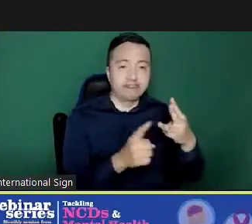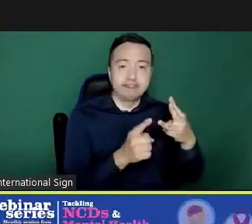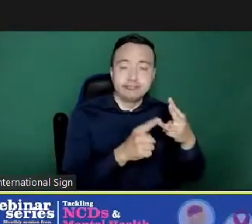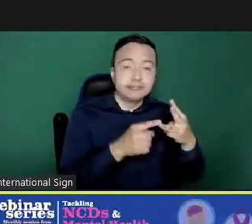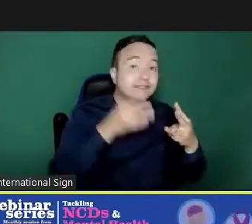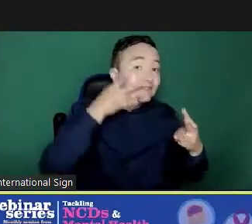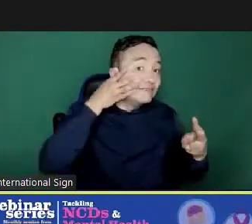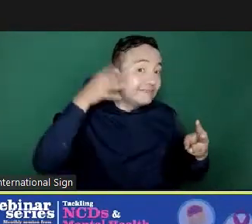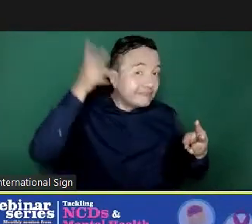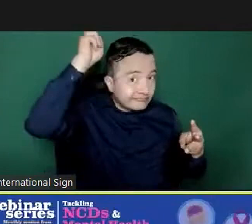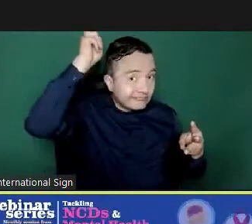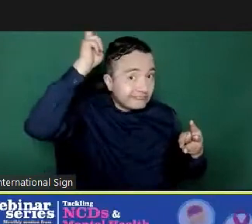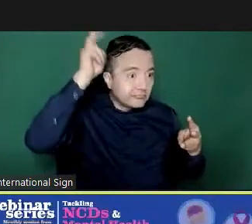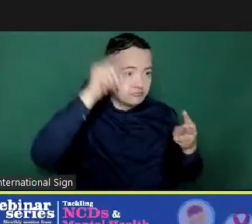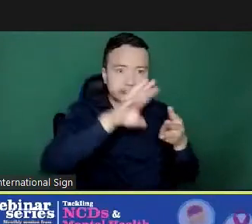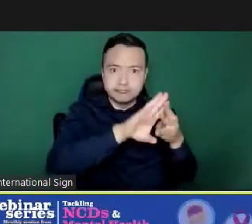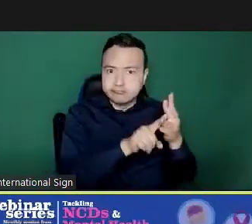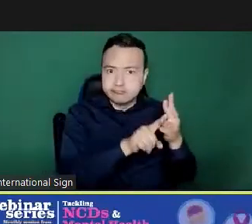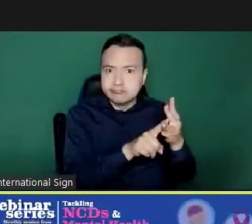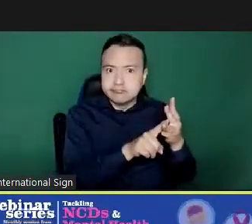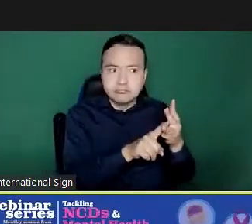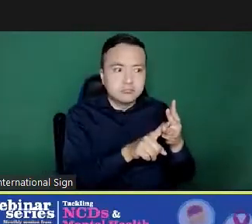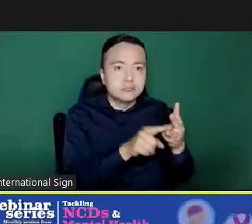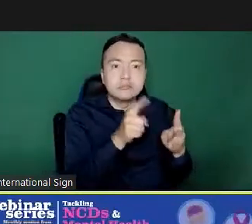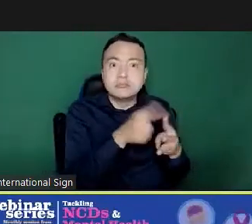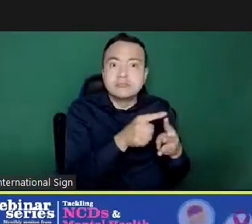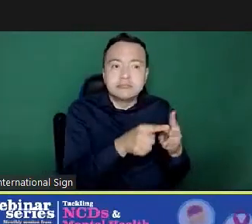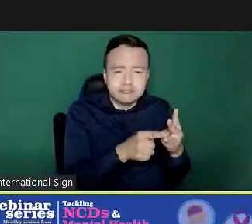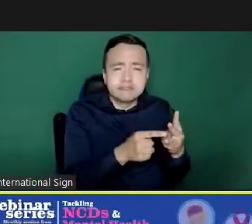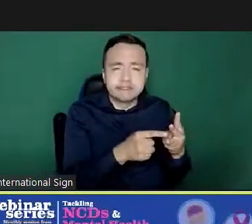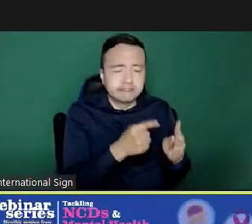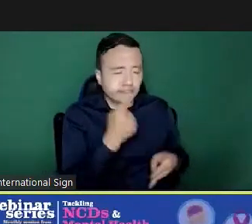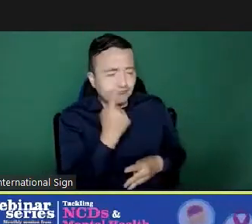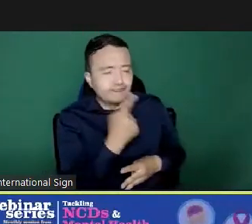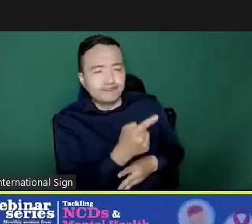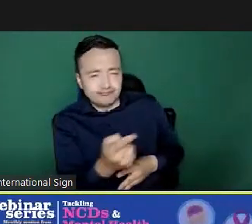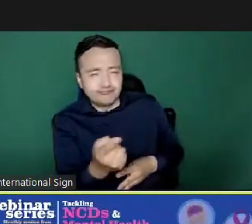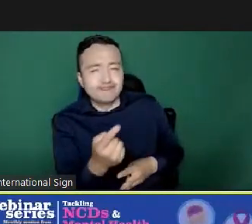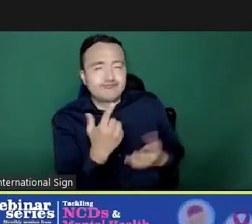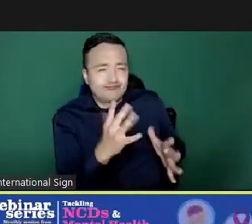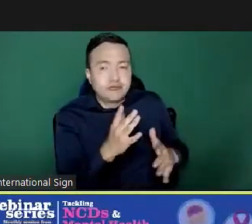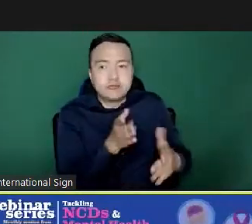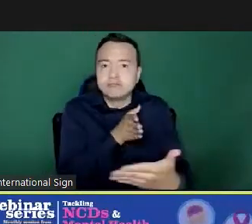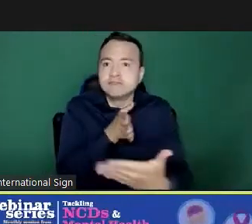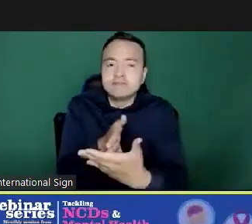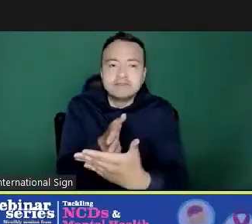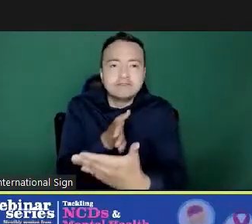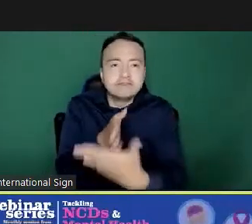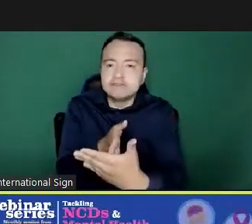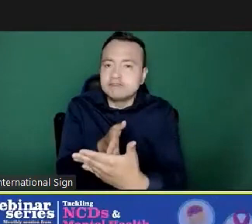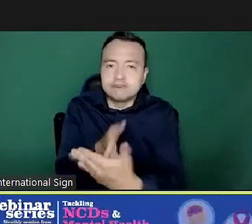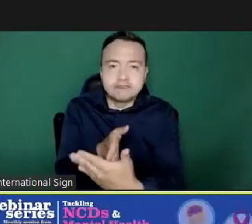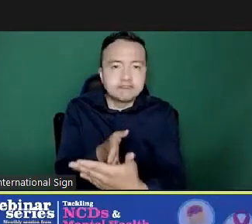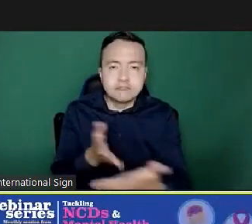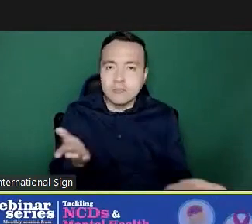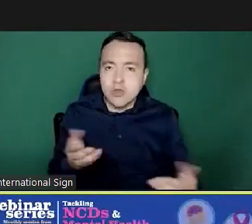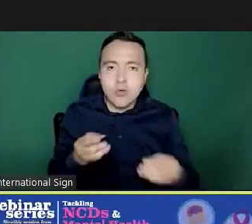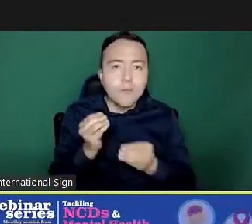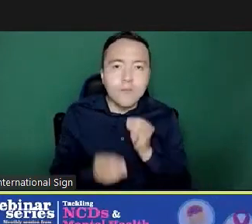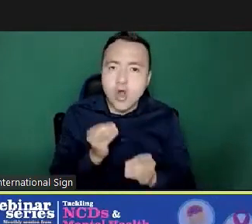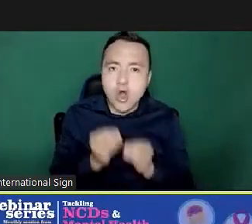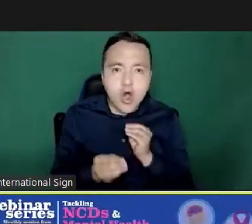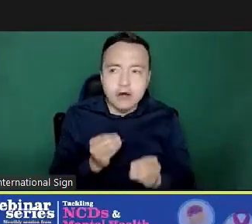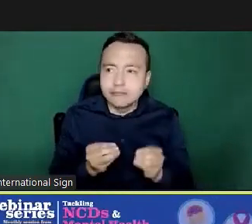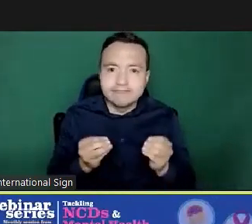a menudo tienen problemas en tener acceso completo a la atención de calidad. Tenemos que encontrar una forma de